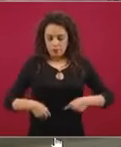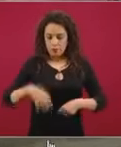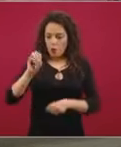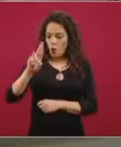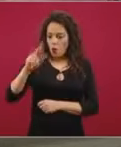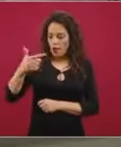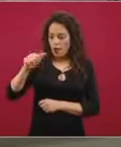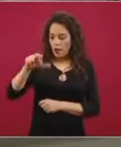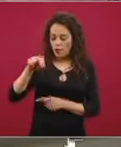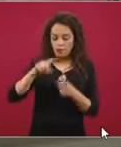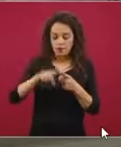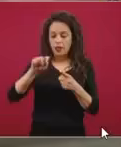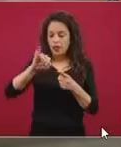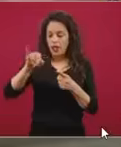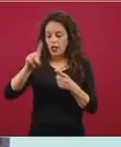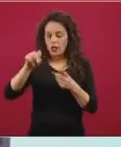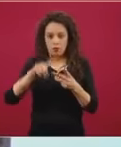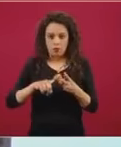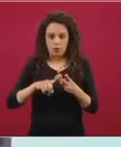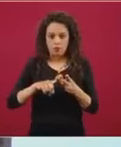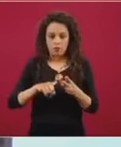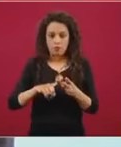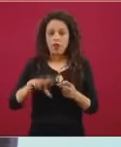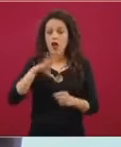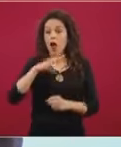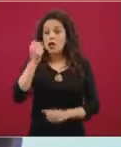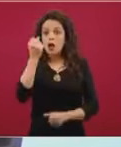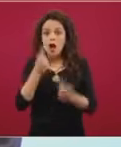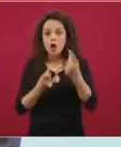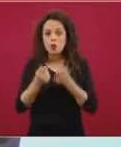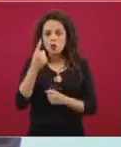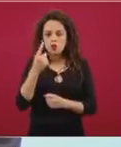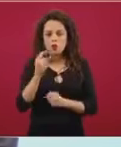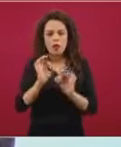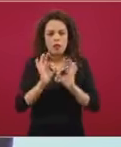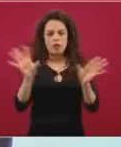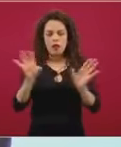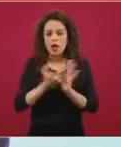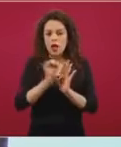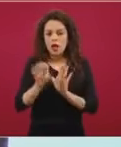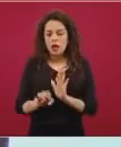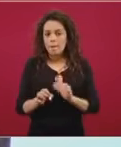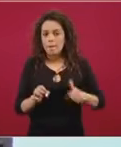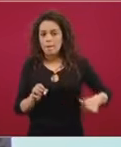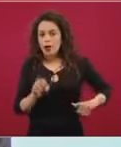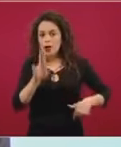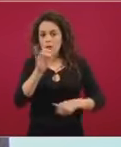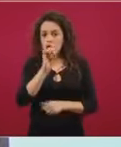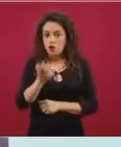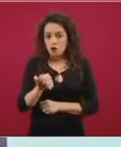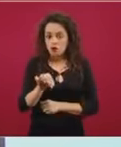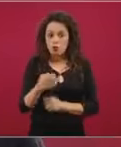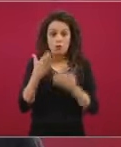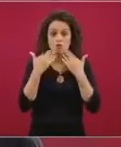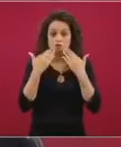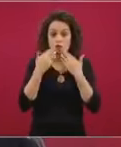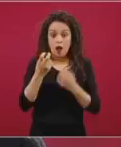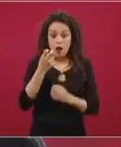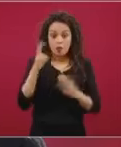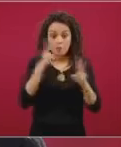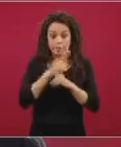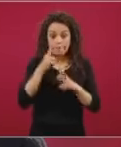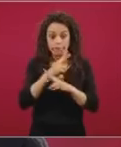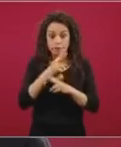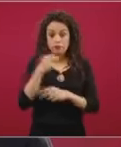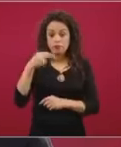órganos particularmente sensibles como los riñones, y entonces si los riñones están en esta falta de oxígeno, médicamente le